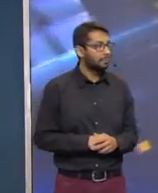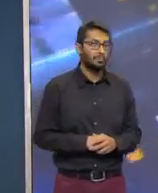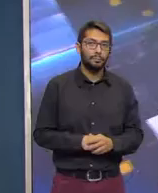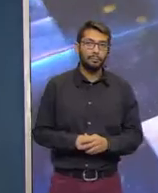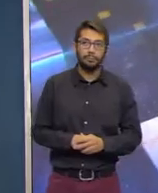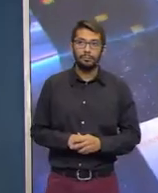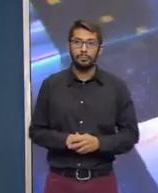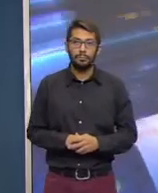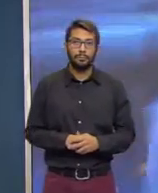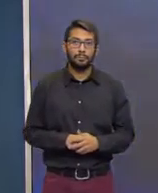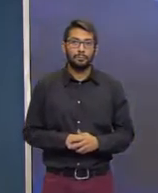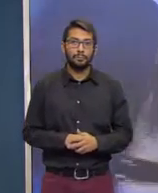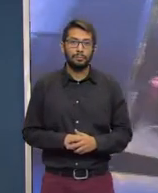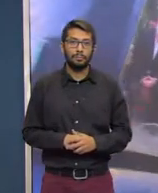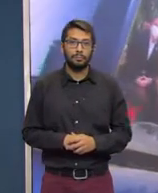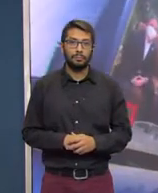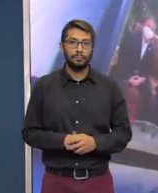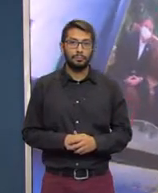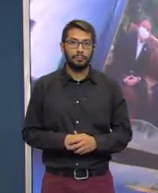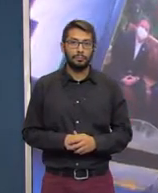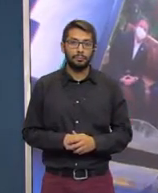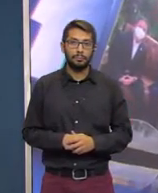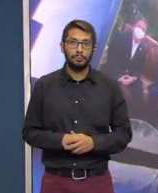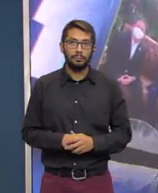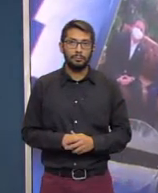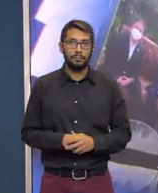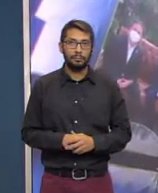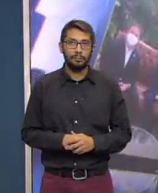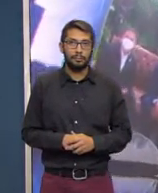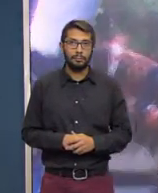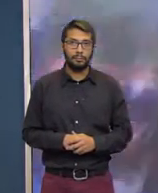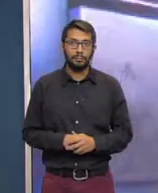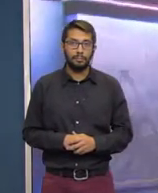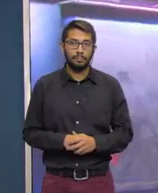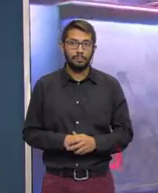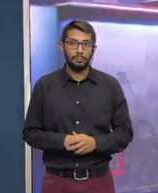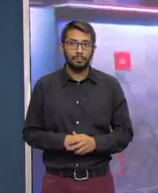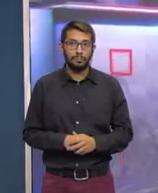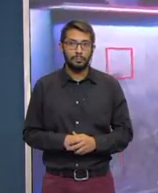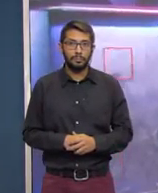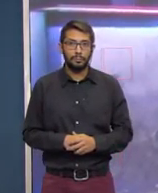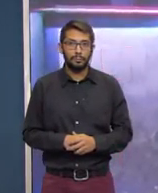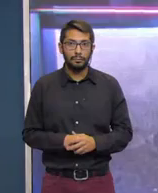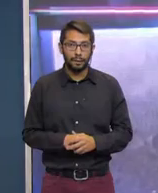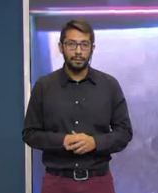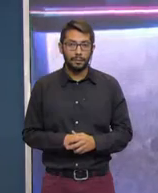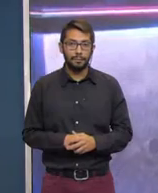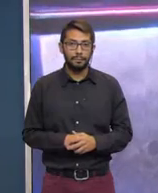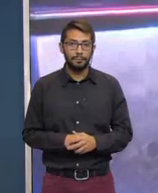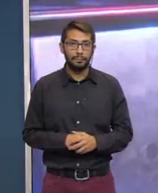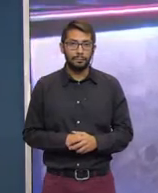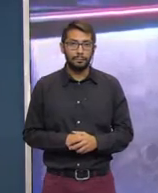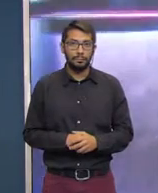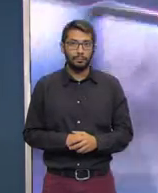dijo, a lo que habían solicitado. ¿Quiere decir que la semana que viene continúan las medidas? Mañana se va a decidir. Mañana lo